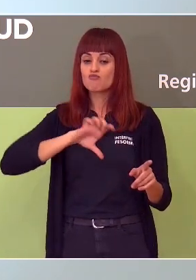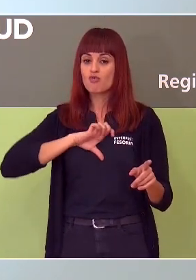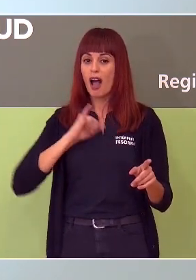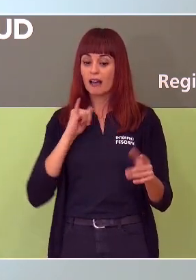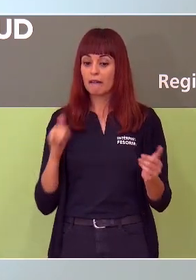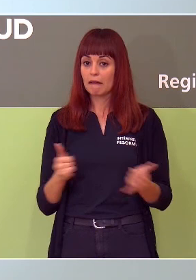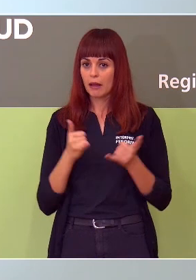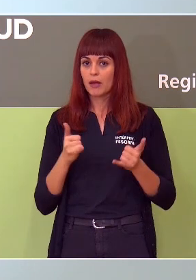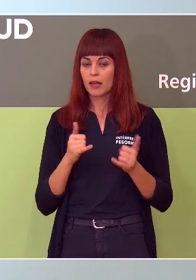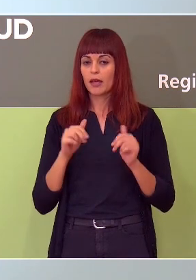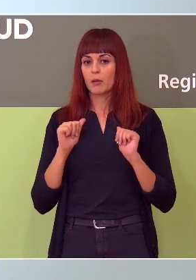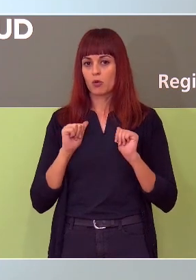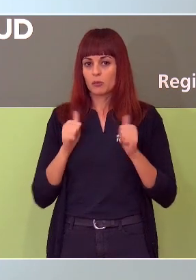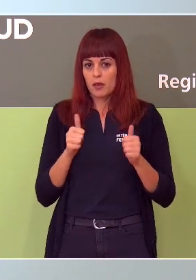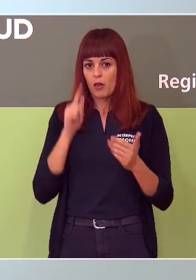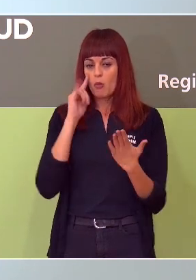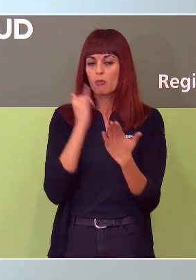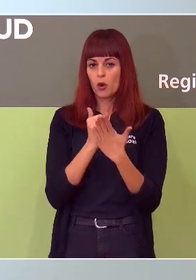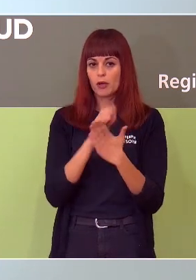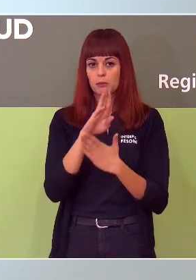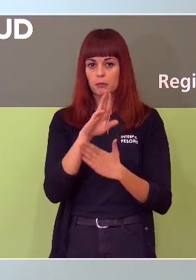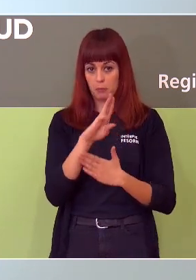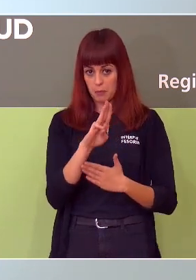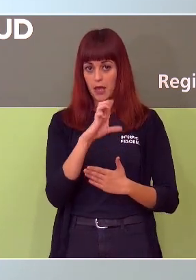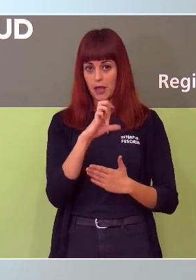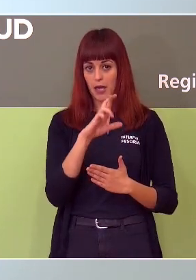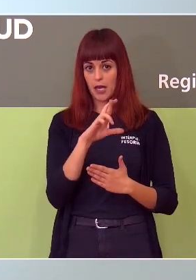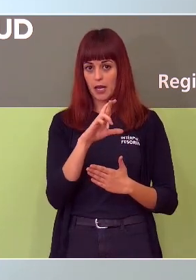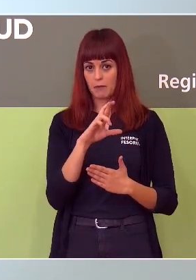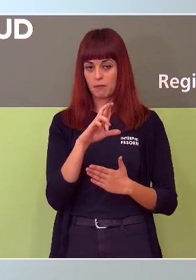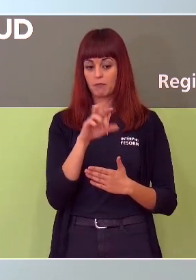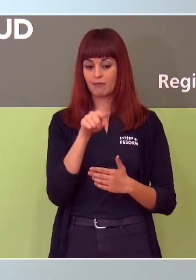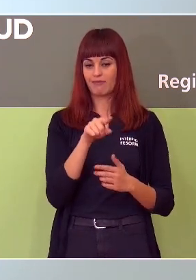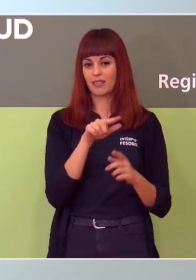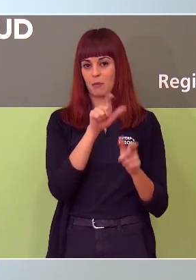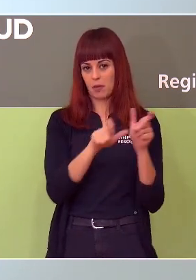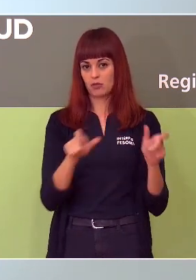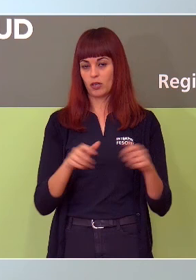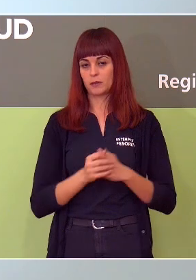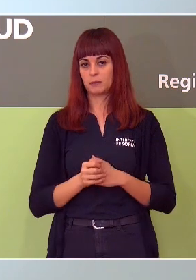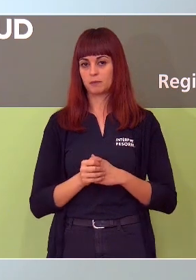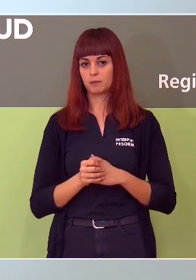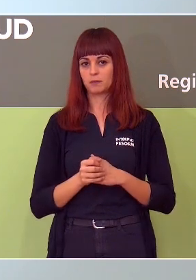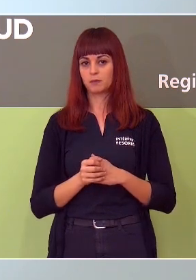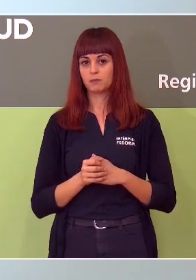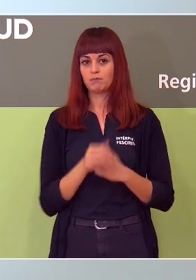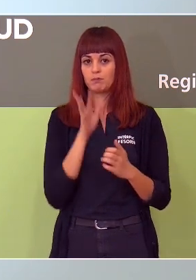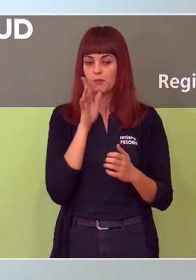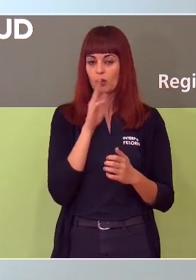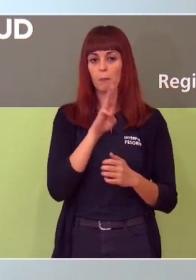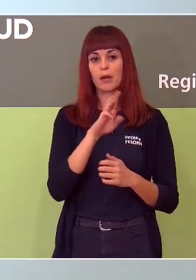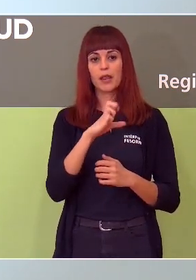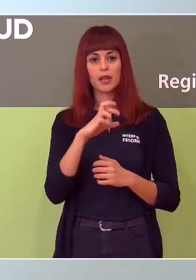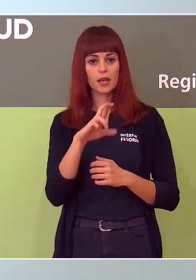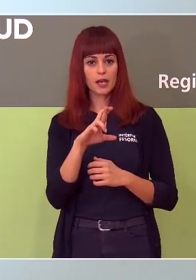hemos empezado a abrir el abanico de las PCR, ahora que tenemos más posibilidad para hacer más PCR a esos casos. Eso es lo ideal. Ahora, PCR de